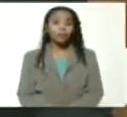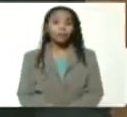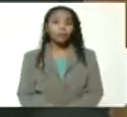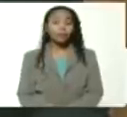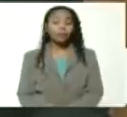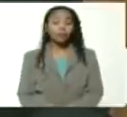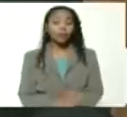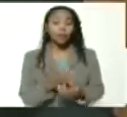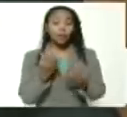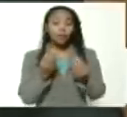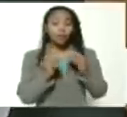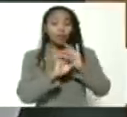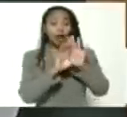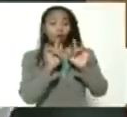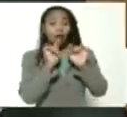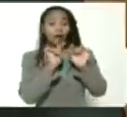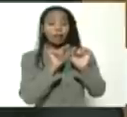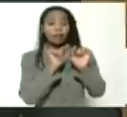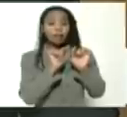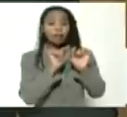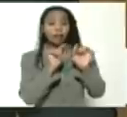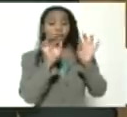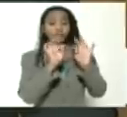obviamente, en este aspecto, como dije,